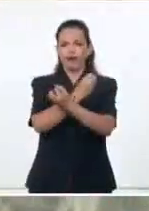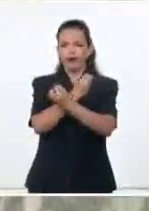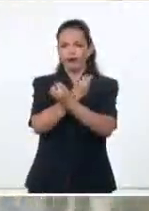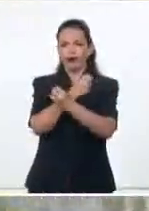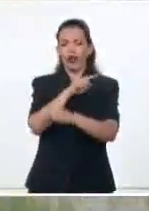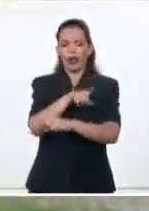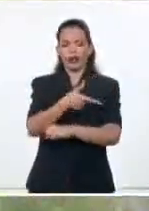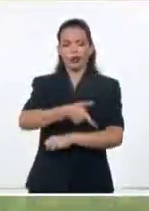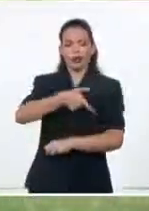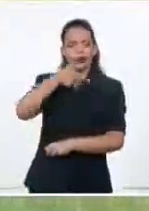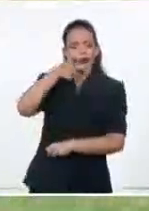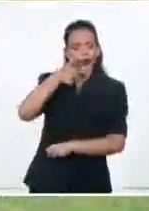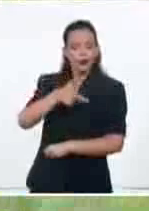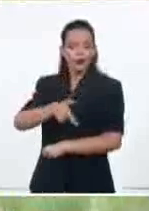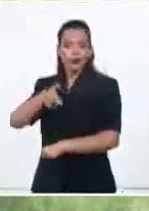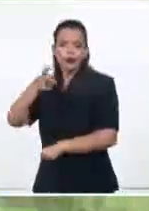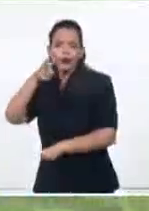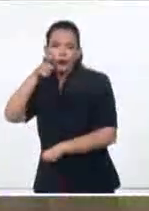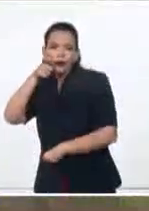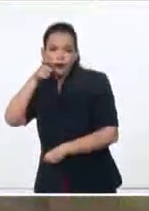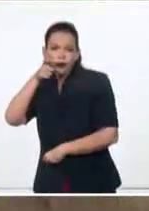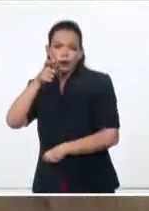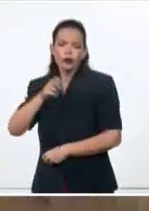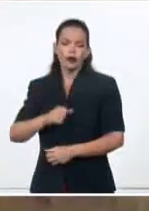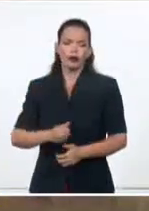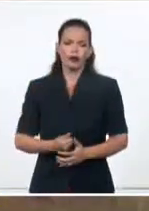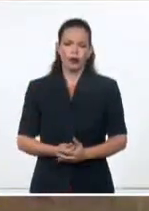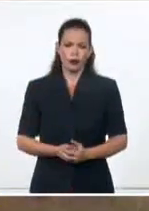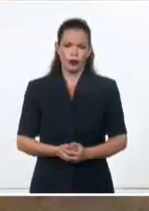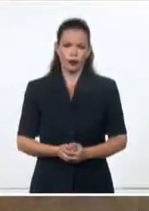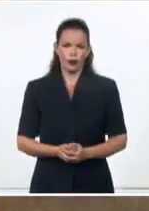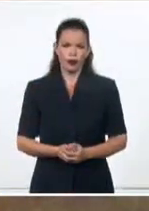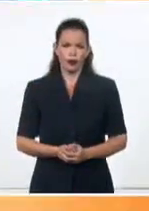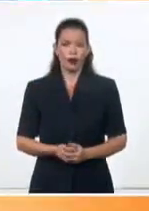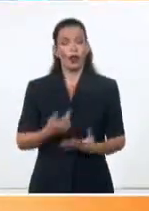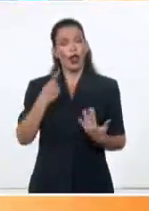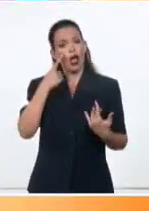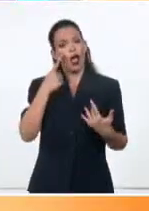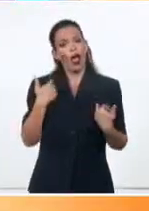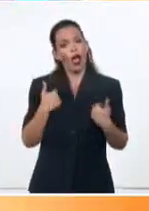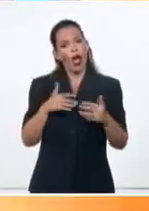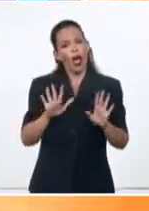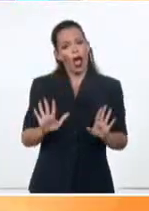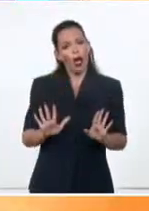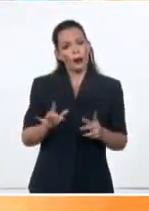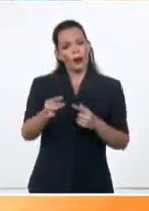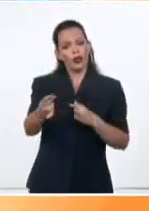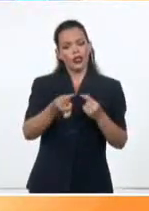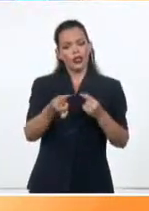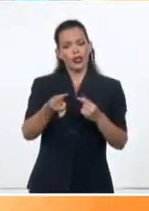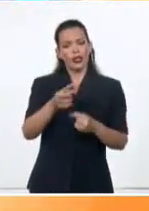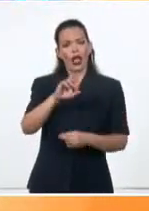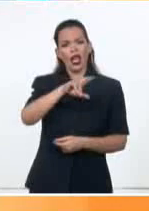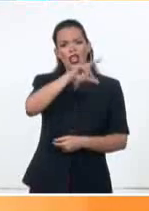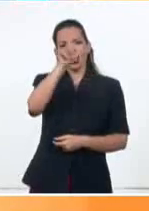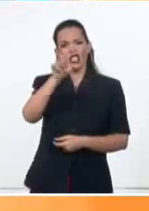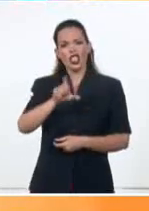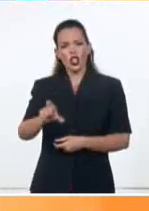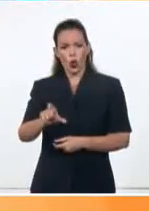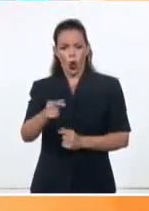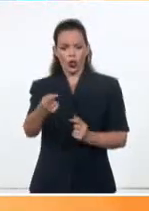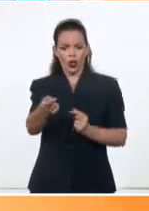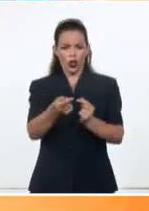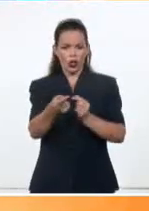y donde se realizan acciones para que no se expanda. Se espera que cuando llegue al río Soho, aquí mismo en las inmediaciones de